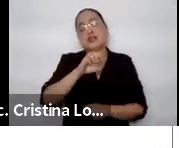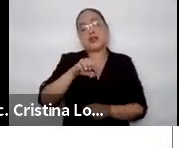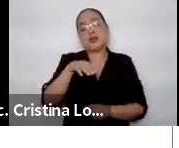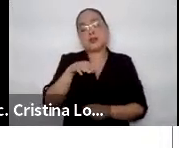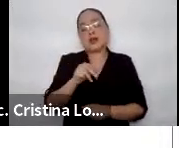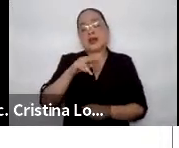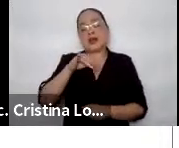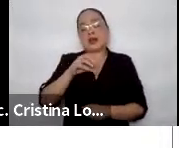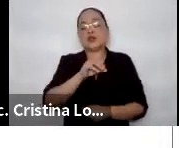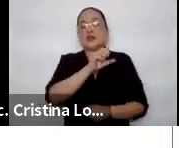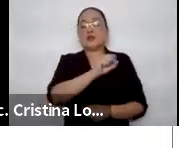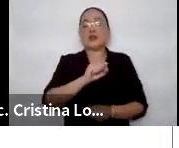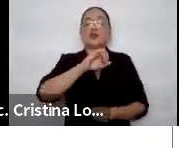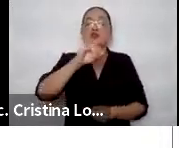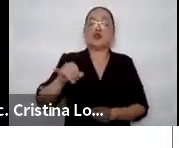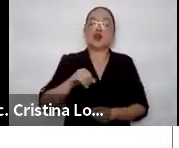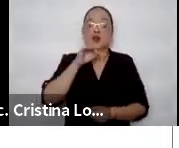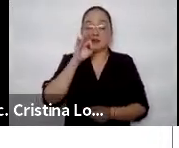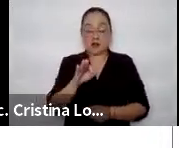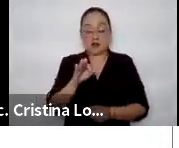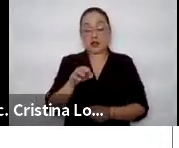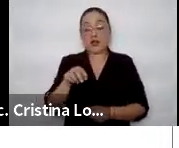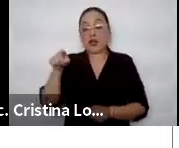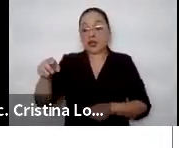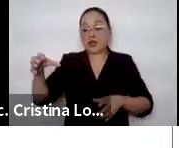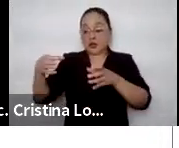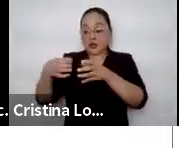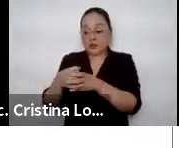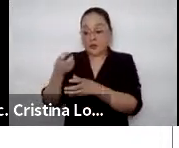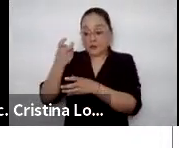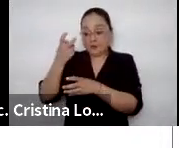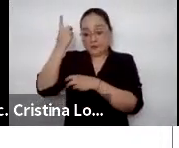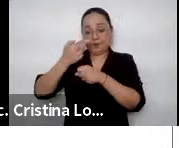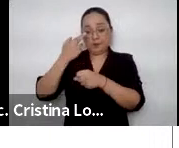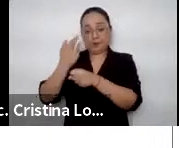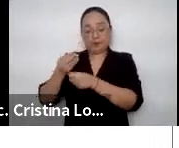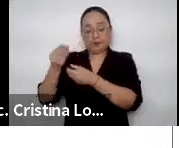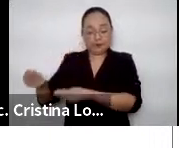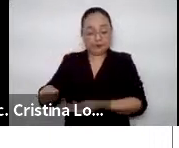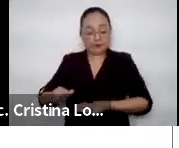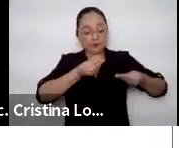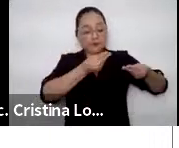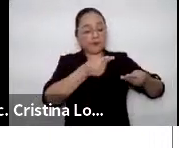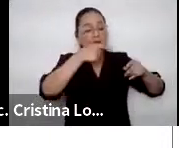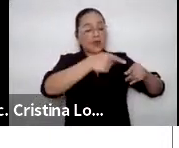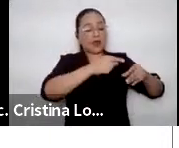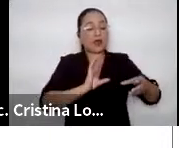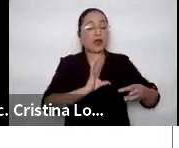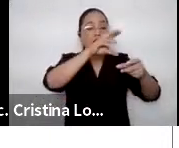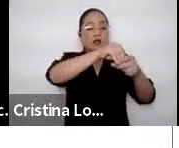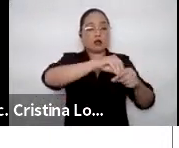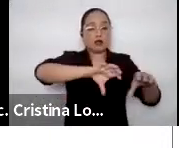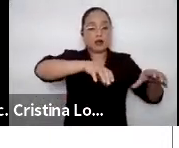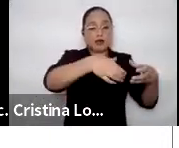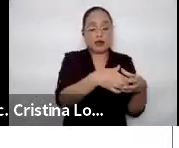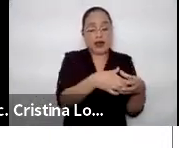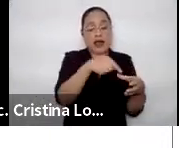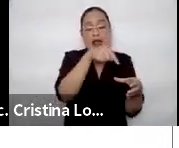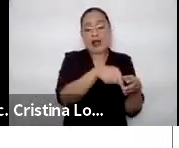judicial. Y con esto se pasó esta dirección del semanario judicial a formar parte de